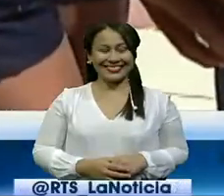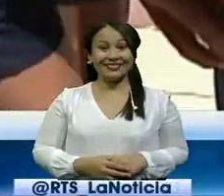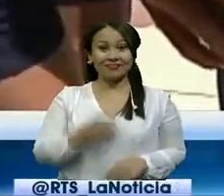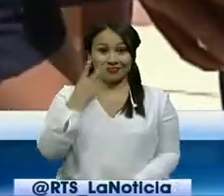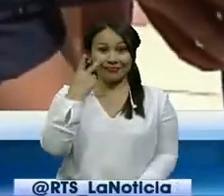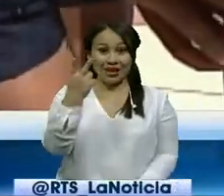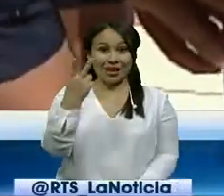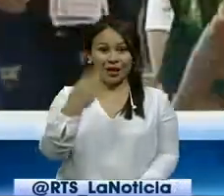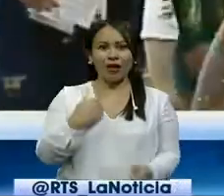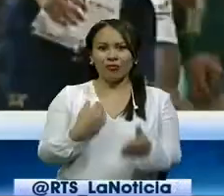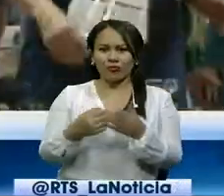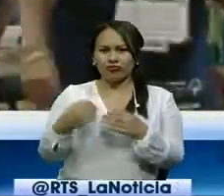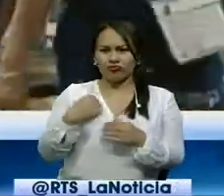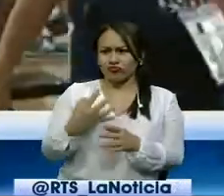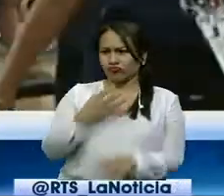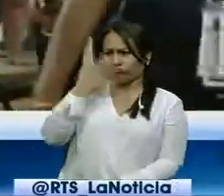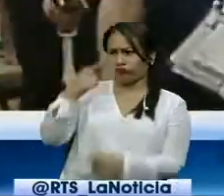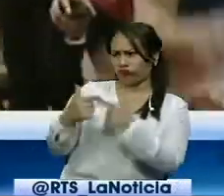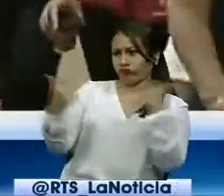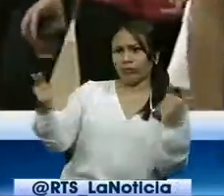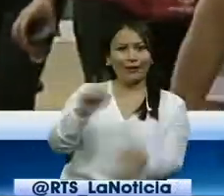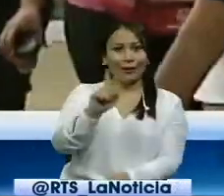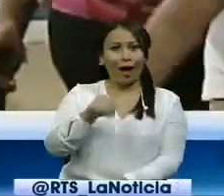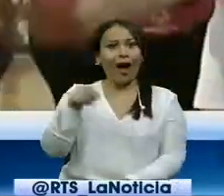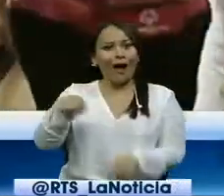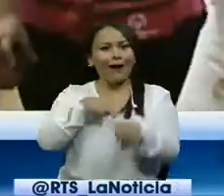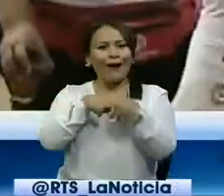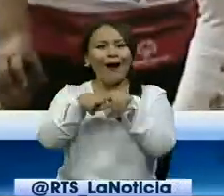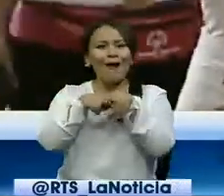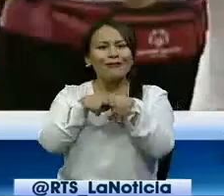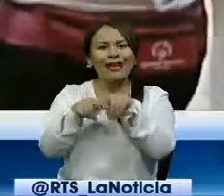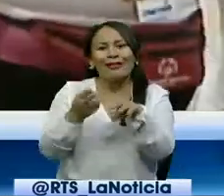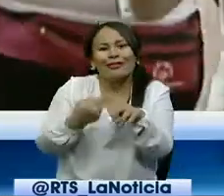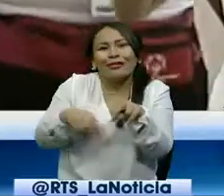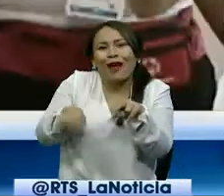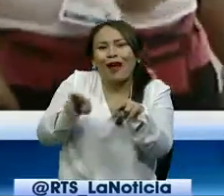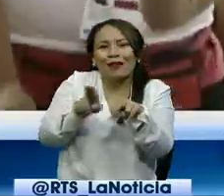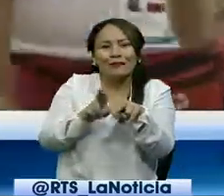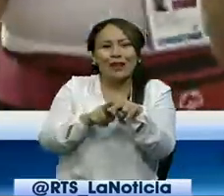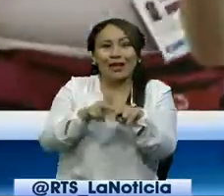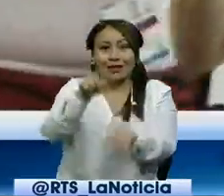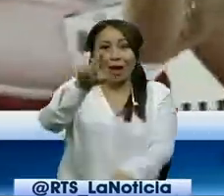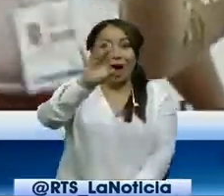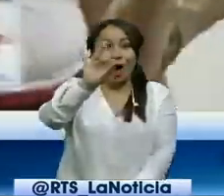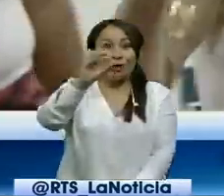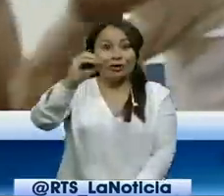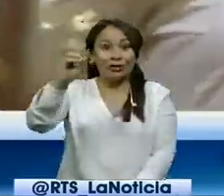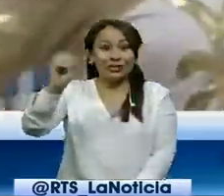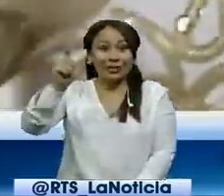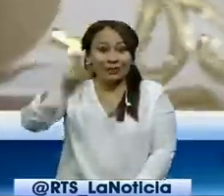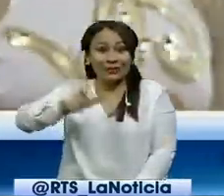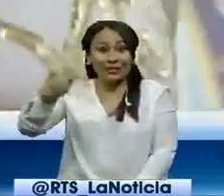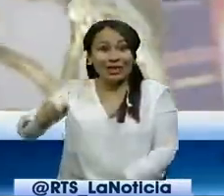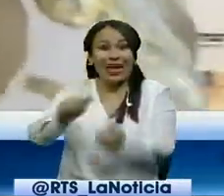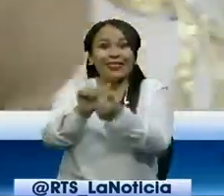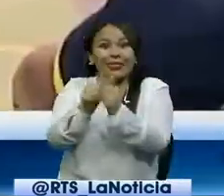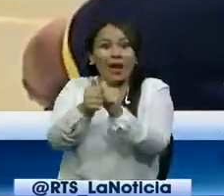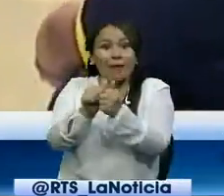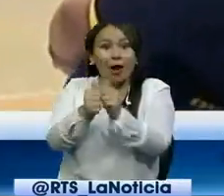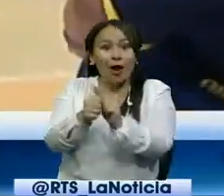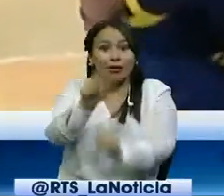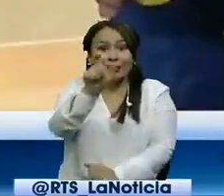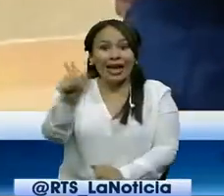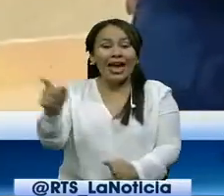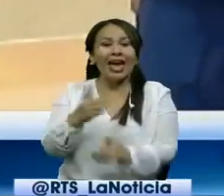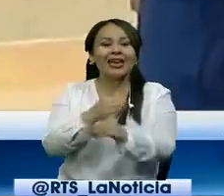Aquí no hay rivalidad. En cada una de las competencias, los 800 deportistas con discapacidades intelectuales tienen un